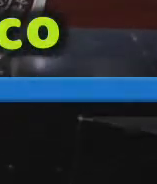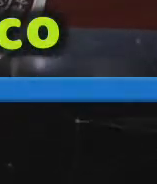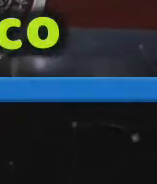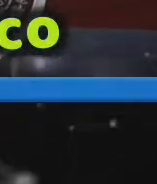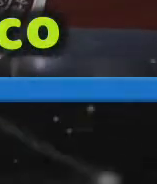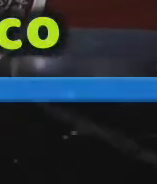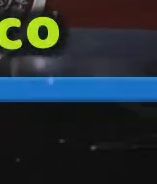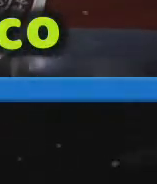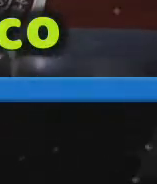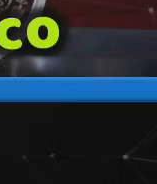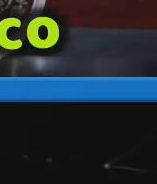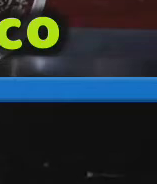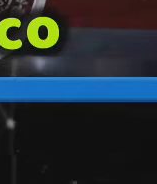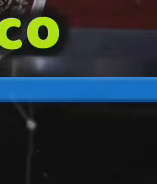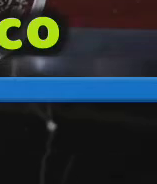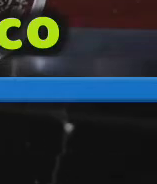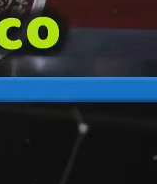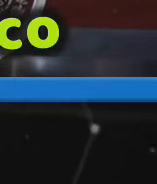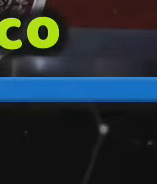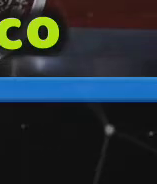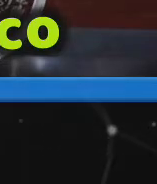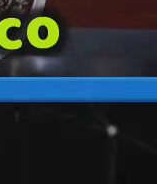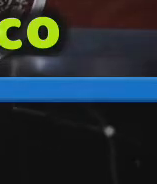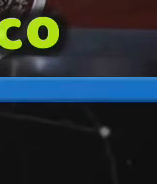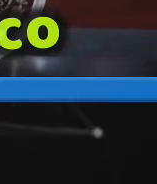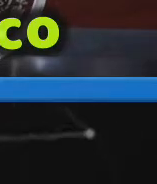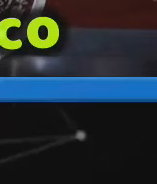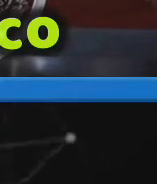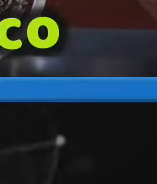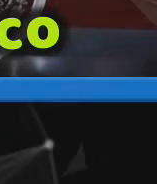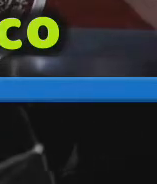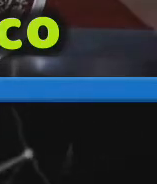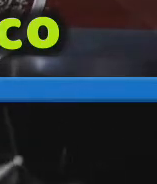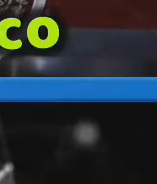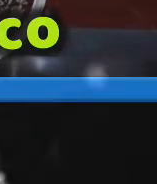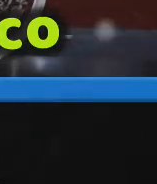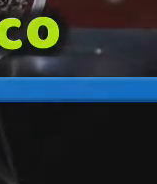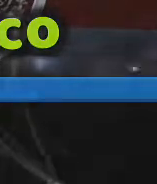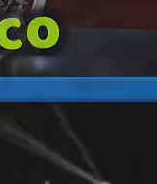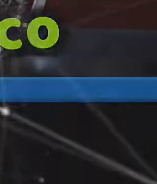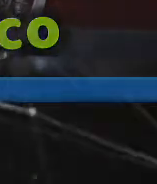En la conferencia de hoy, el presidente Andrés Manuel López Obrador